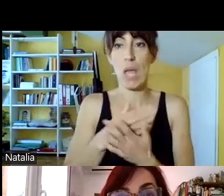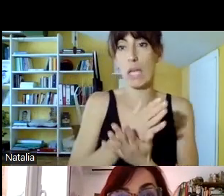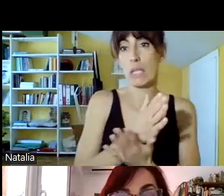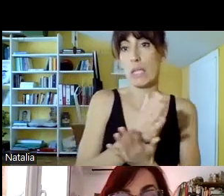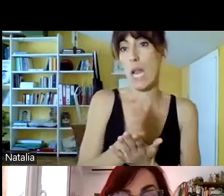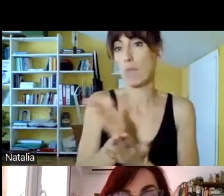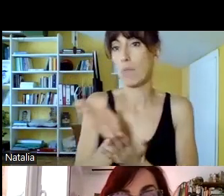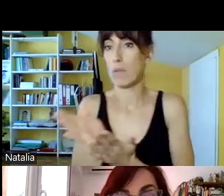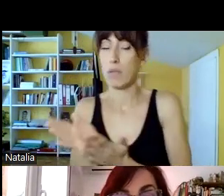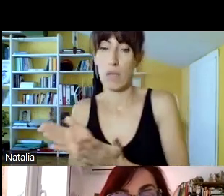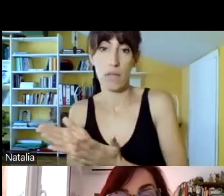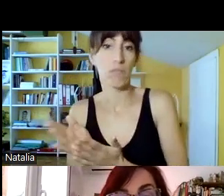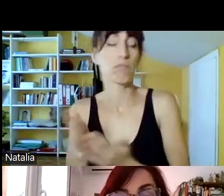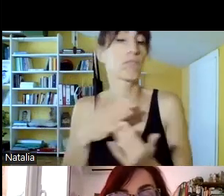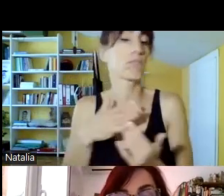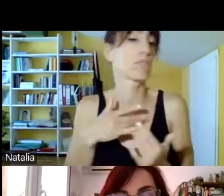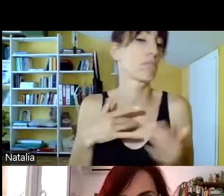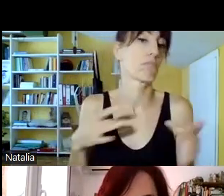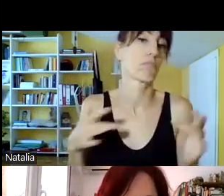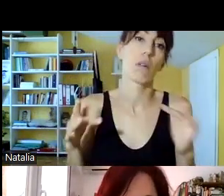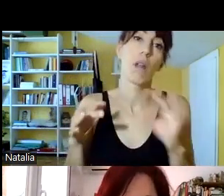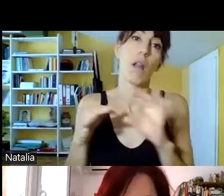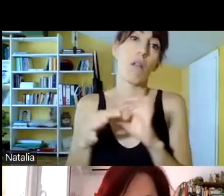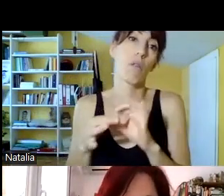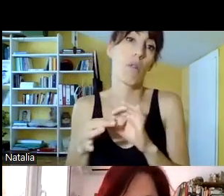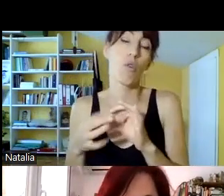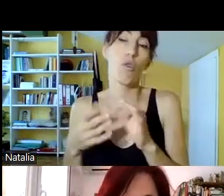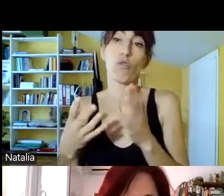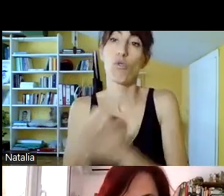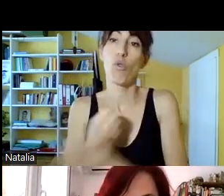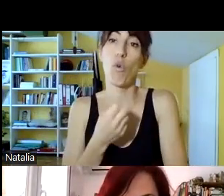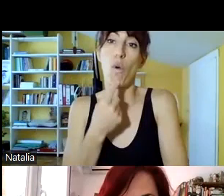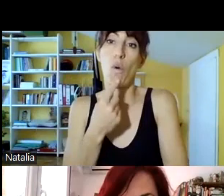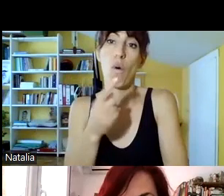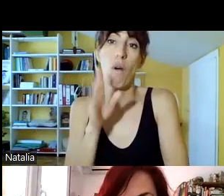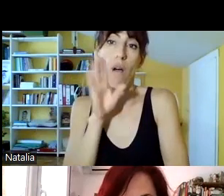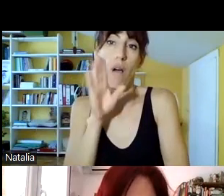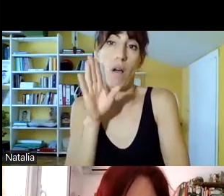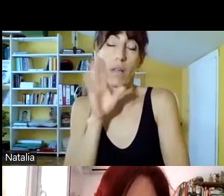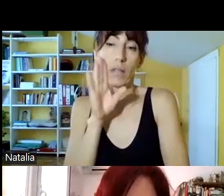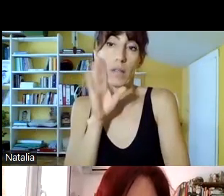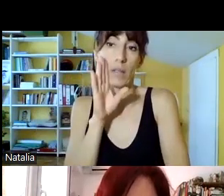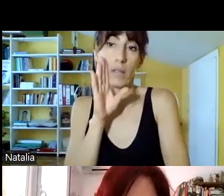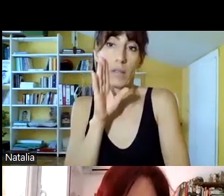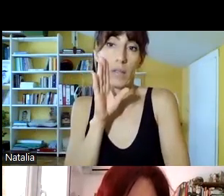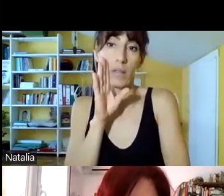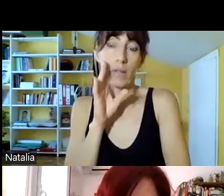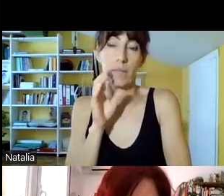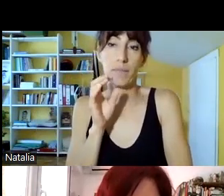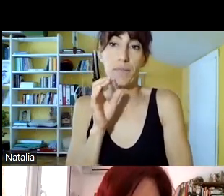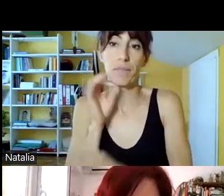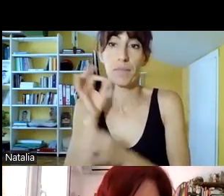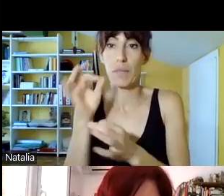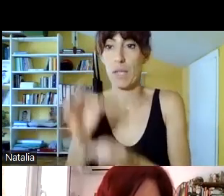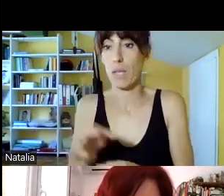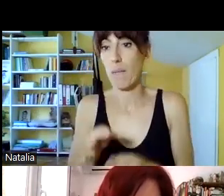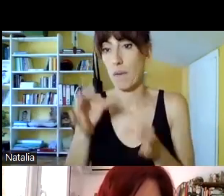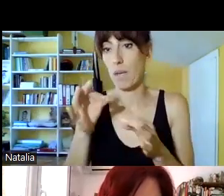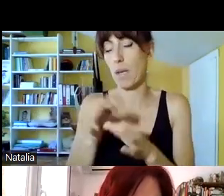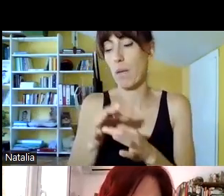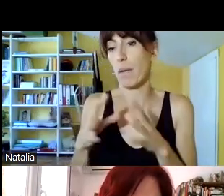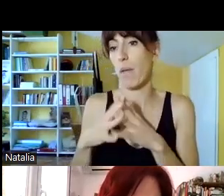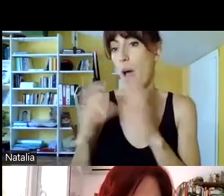todo lo demás y tienen que ver con que todo esto que os he dicho antes tiene que ser siempre de acuerdo con la